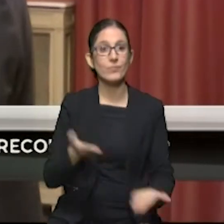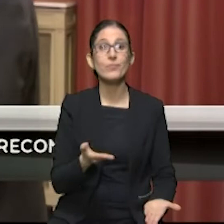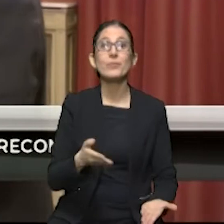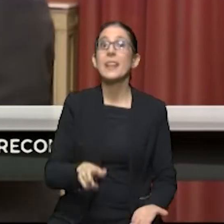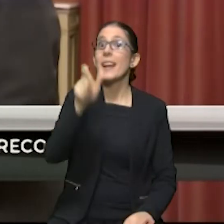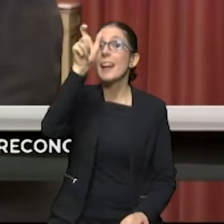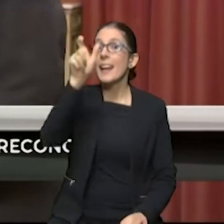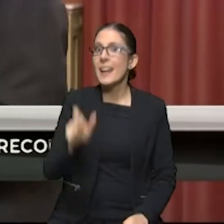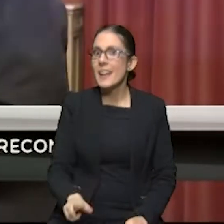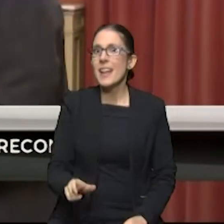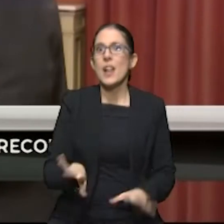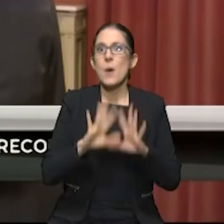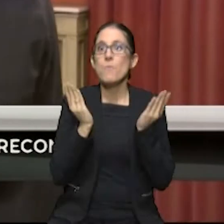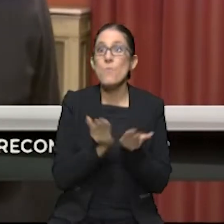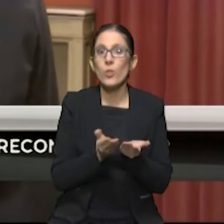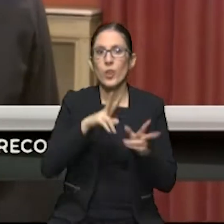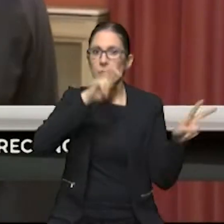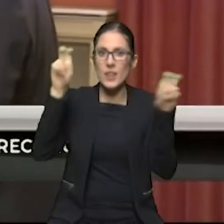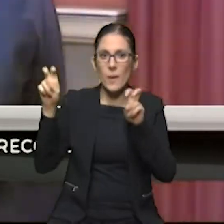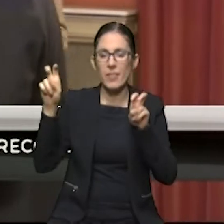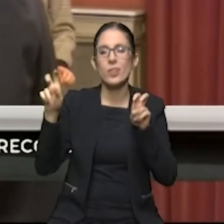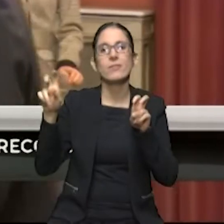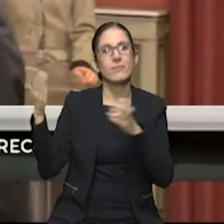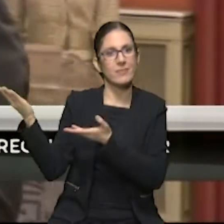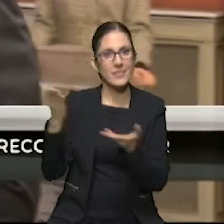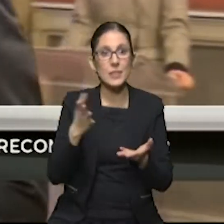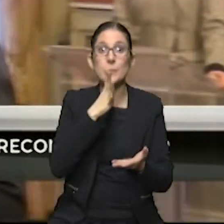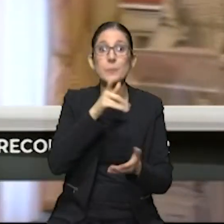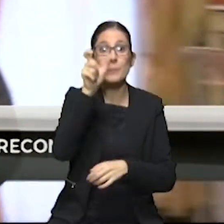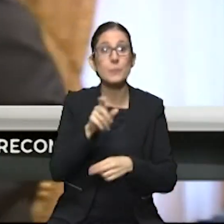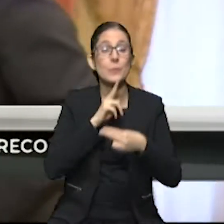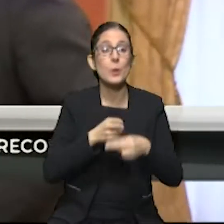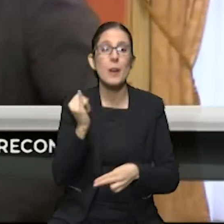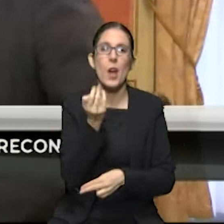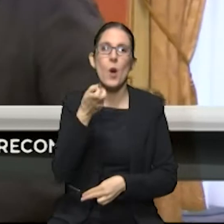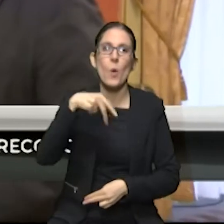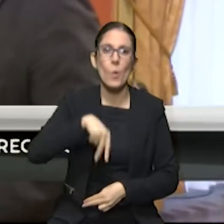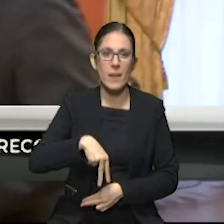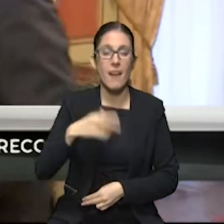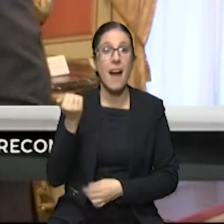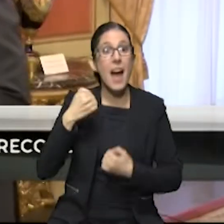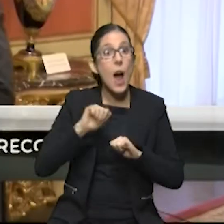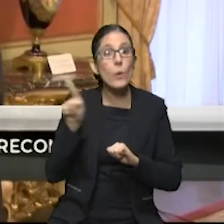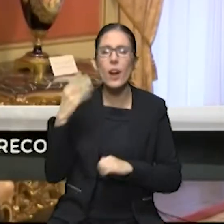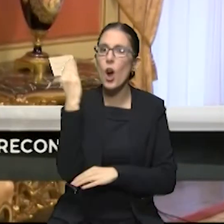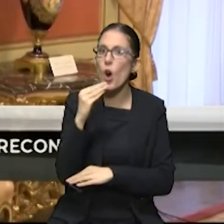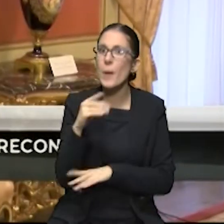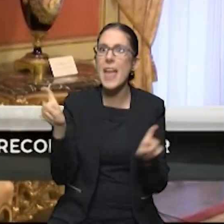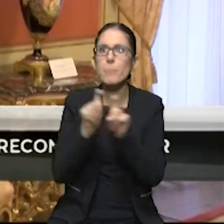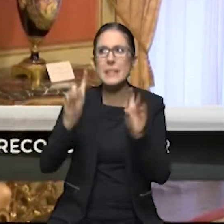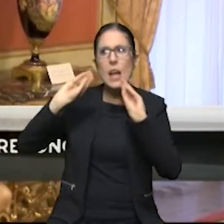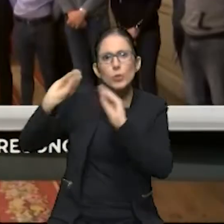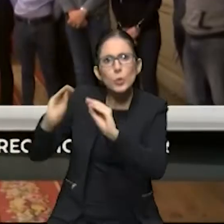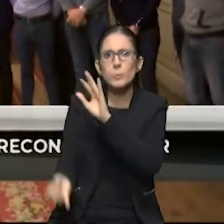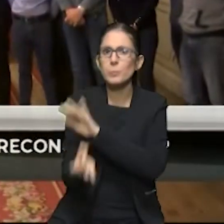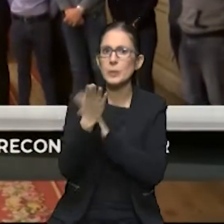la innovación. Se llama Juan Abascal y a pesar de su juventud ya ha puesto en marcha su propia empresa y ha ganado con su proyecto